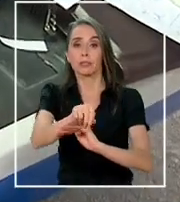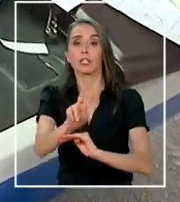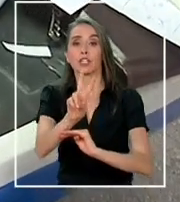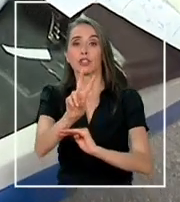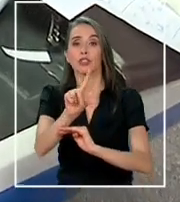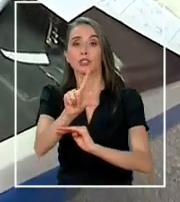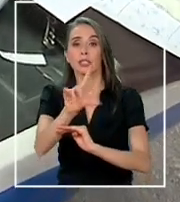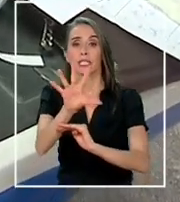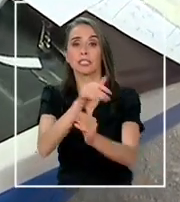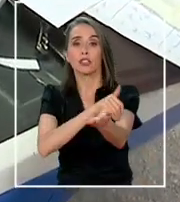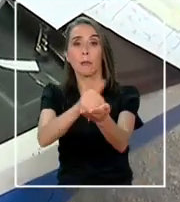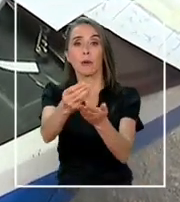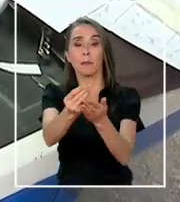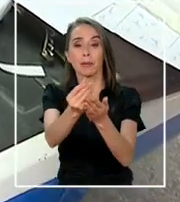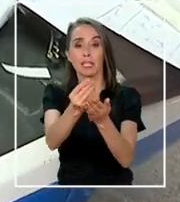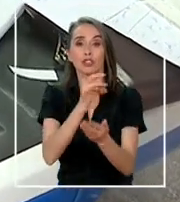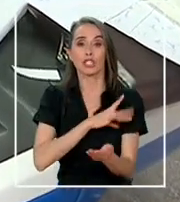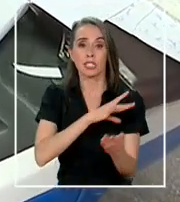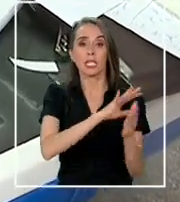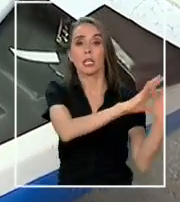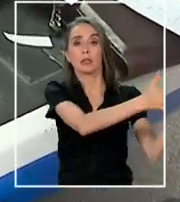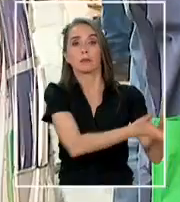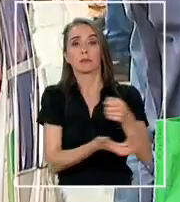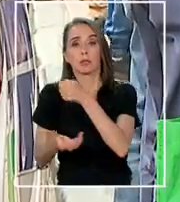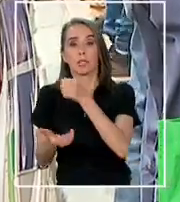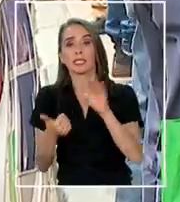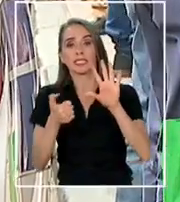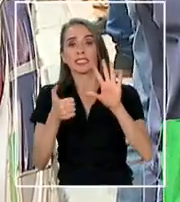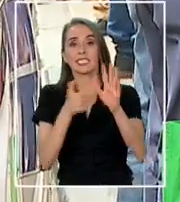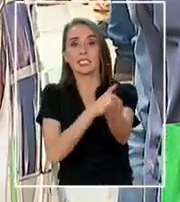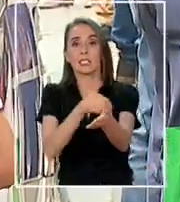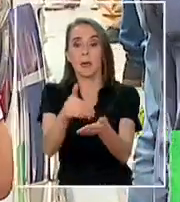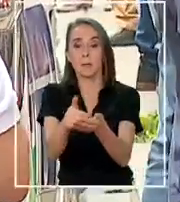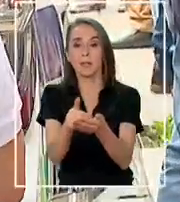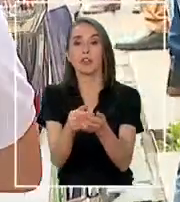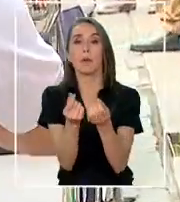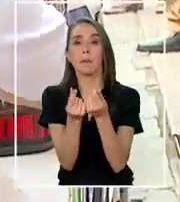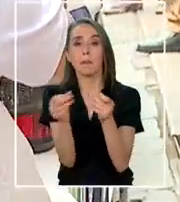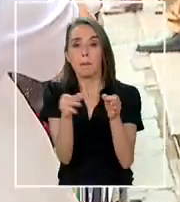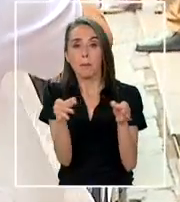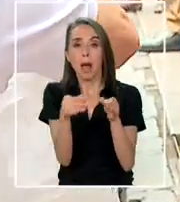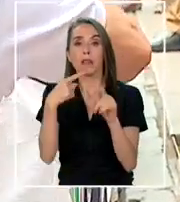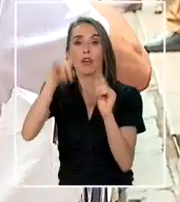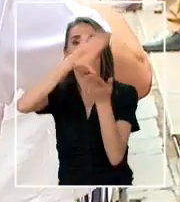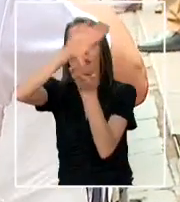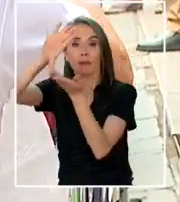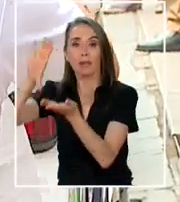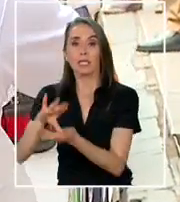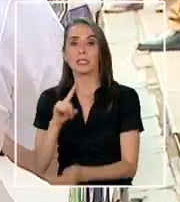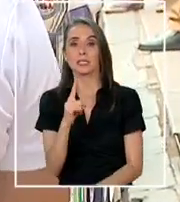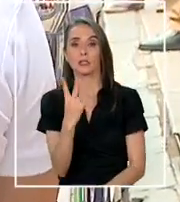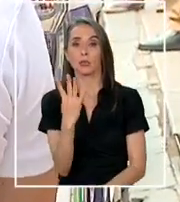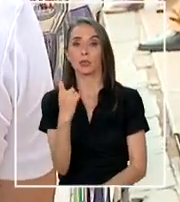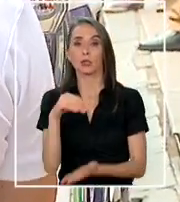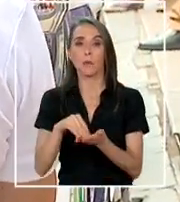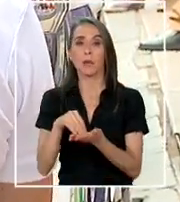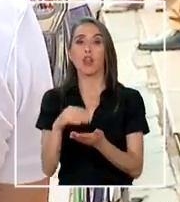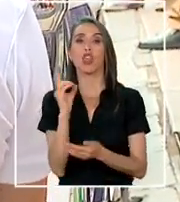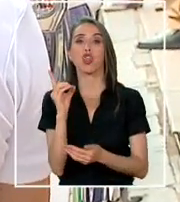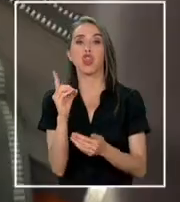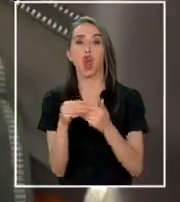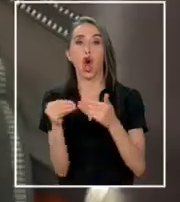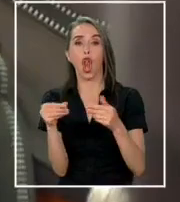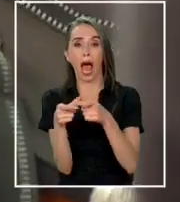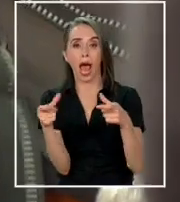275 millones de pesos chilenos 60 millones en monedas extranjeras y 141 mil dólares en efectivo